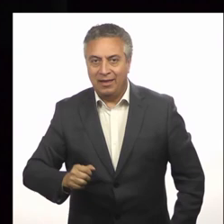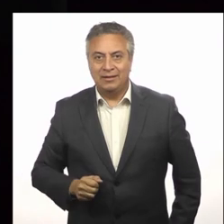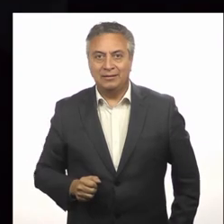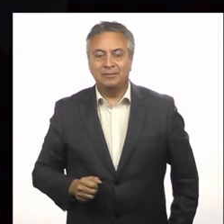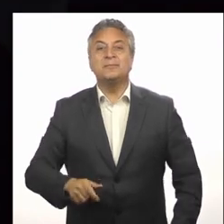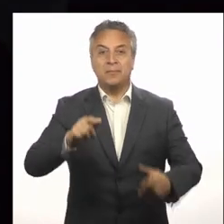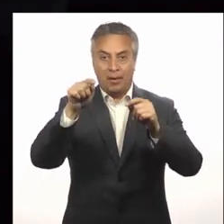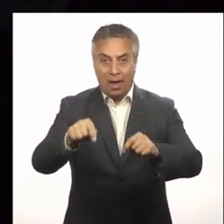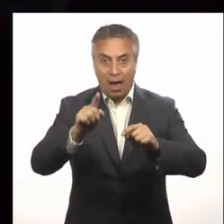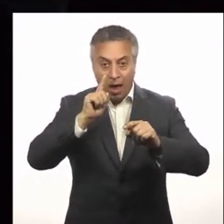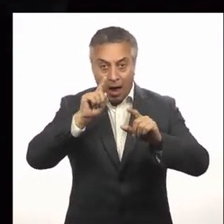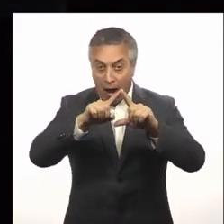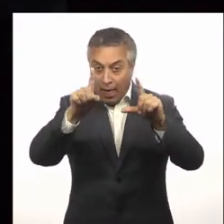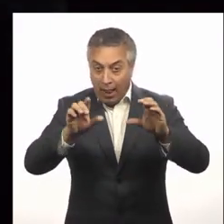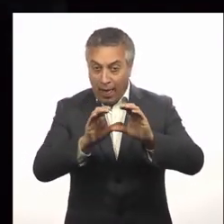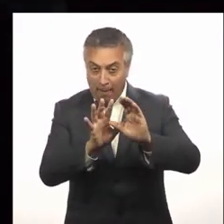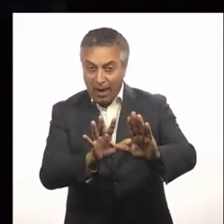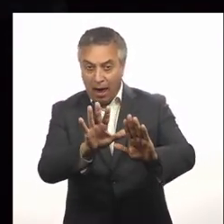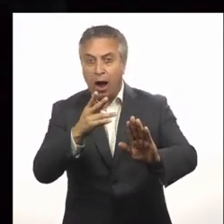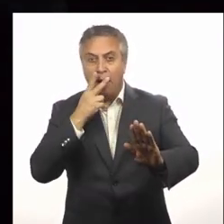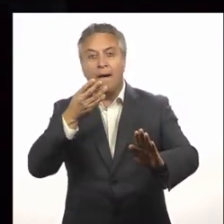lámina, coloquemos luz blanca.